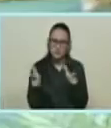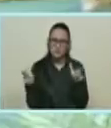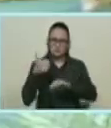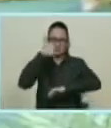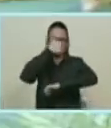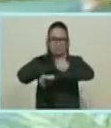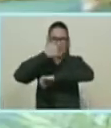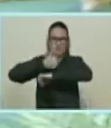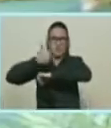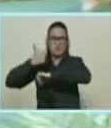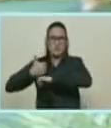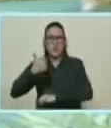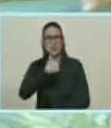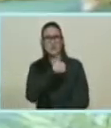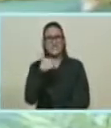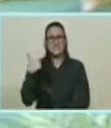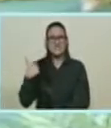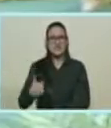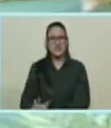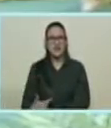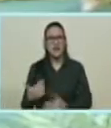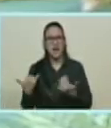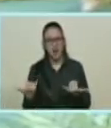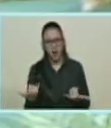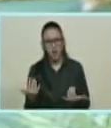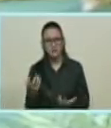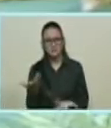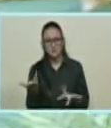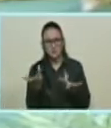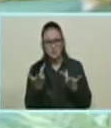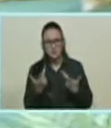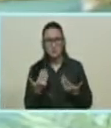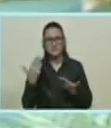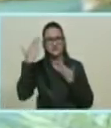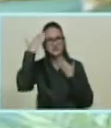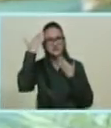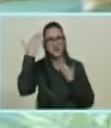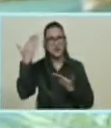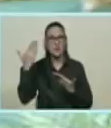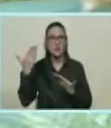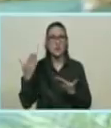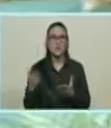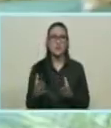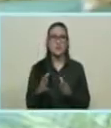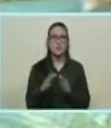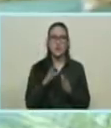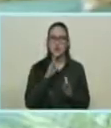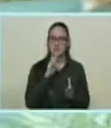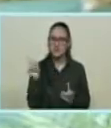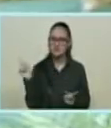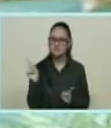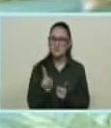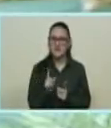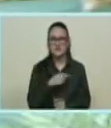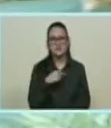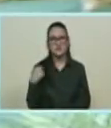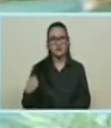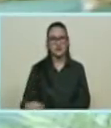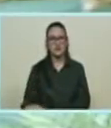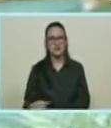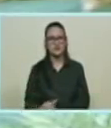altas autoridades de la China. Yo quiero que el compañero Arriaza nos dé un saludo a su llegada de la República Popular